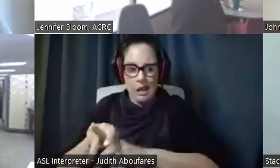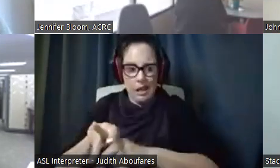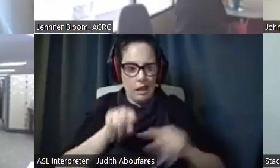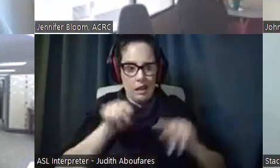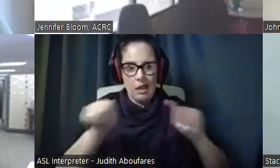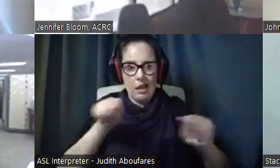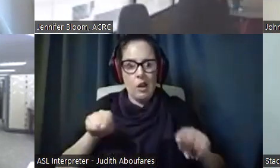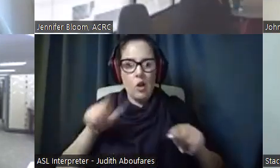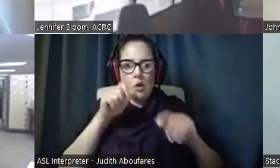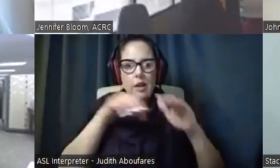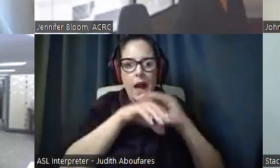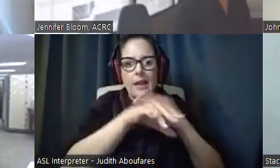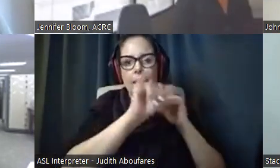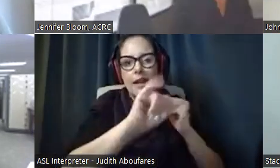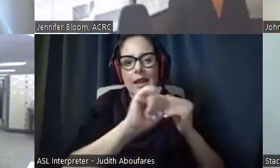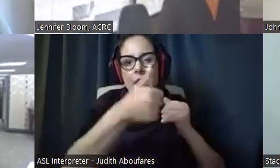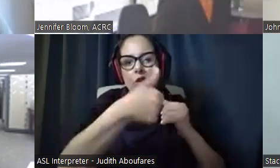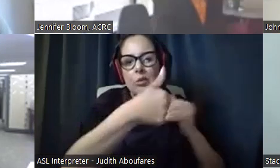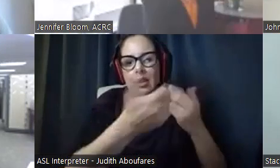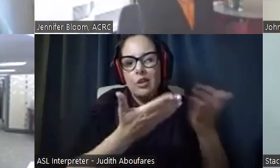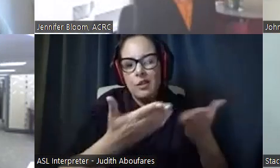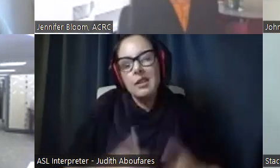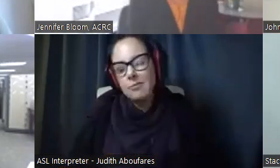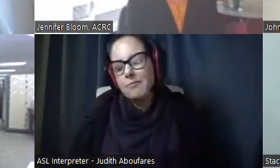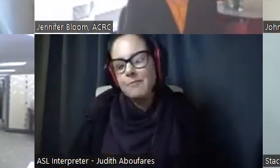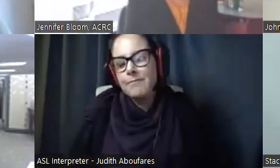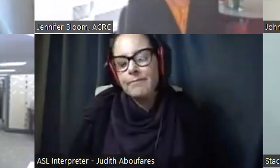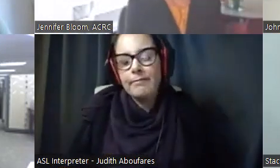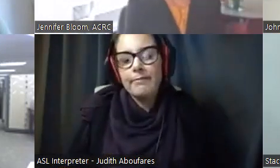de los individuos específicamente accediendo a esto.